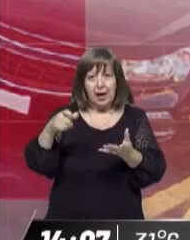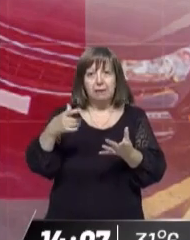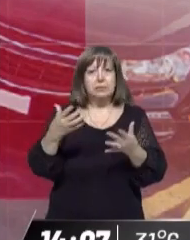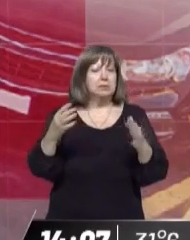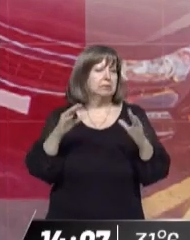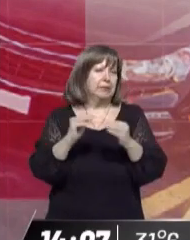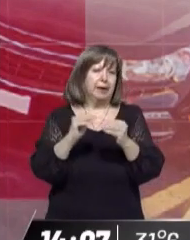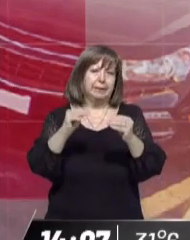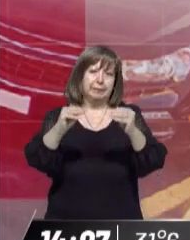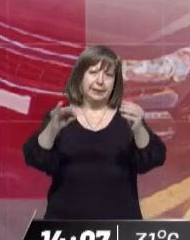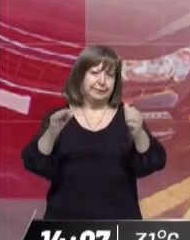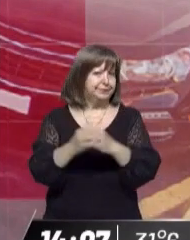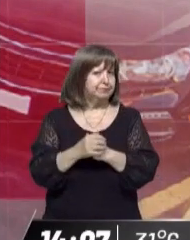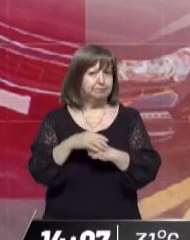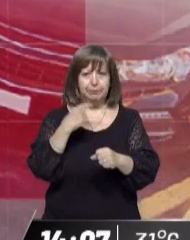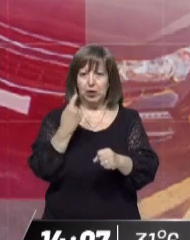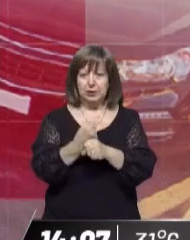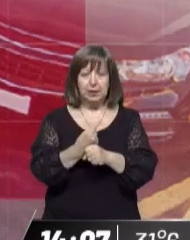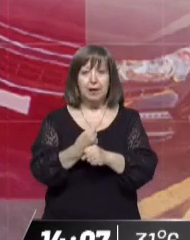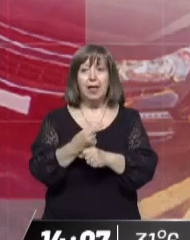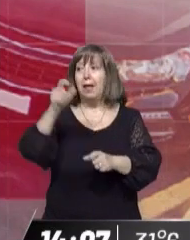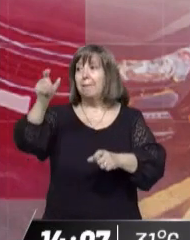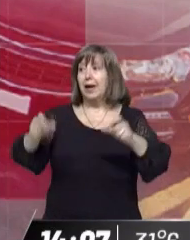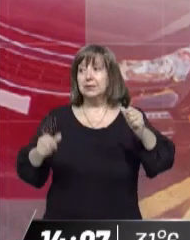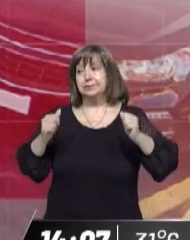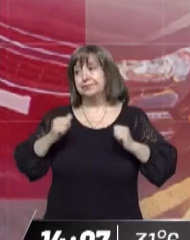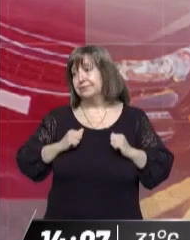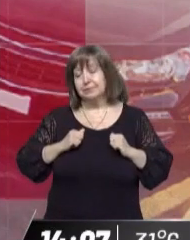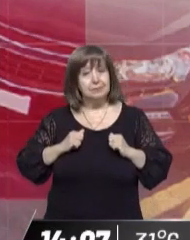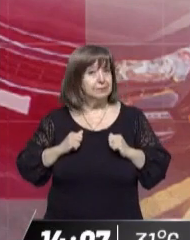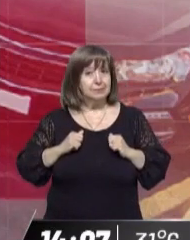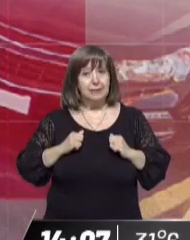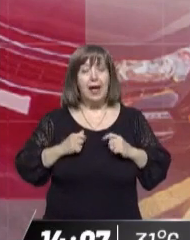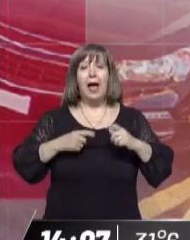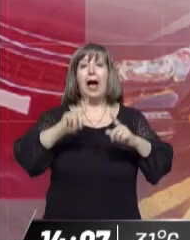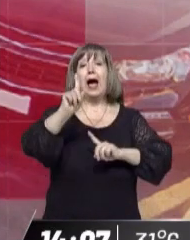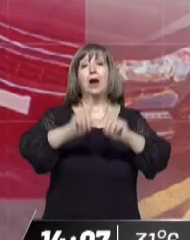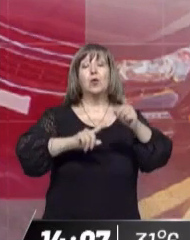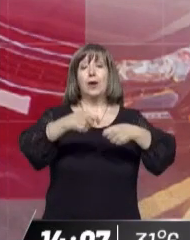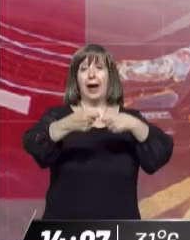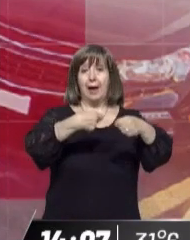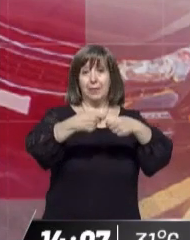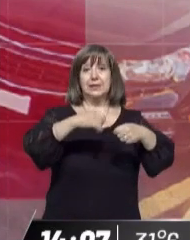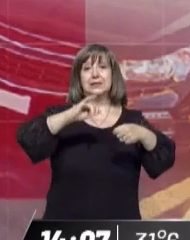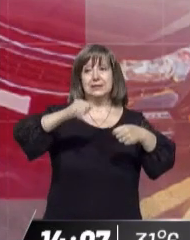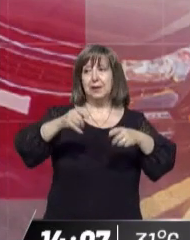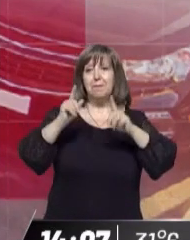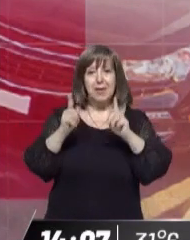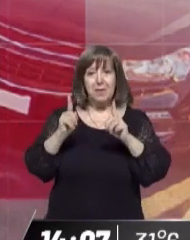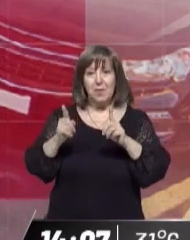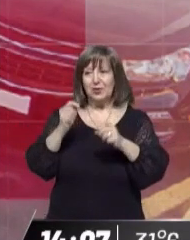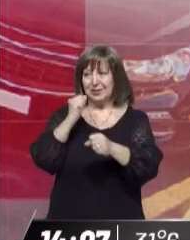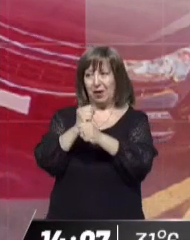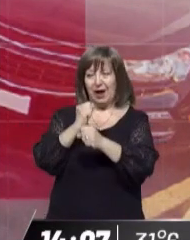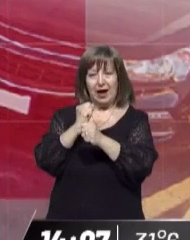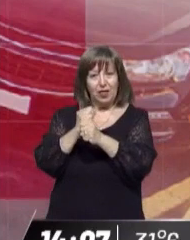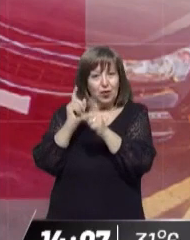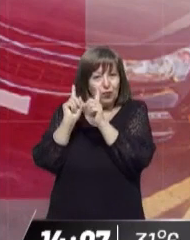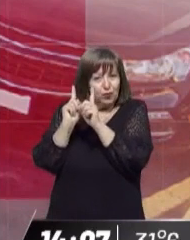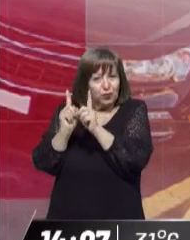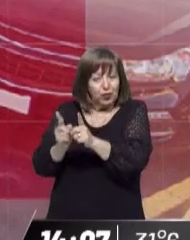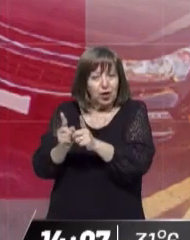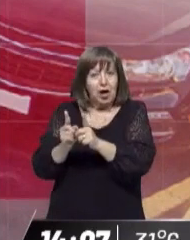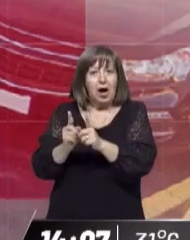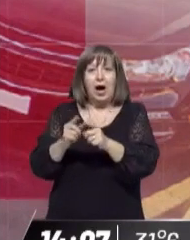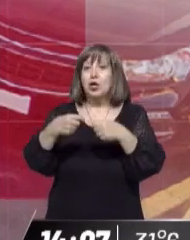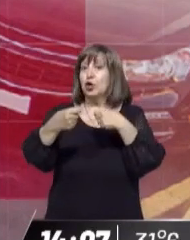se paraliza, hay gente que no va a tener tarea. Hay empresas que pueden llegar a aguantar y mantienen sus obreros, pero son las menos. Entonces,